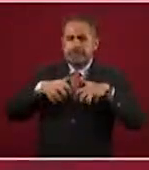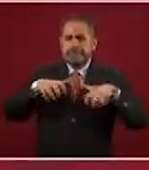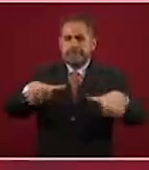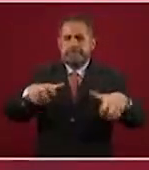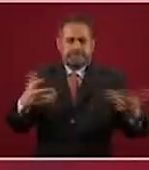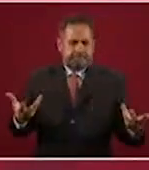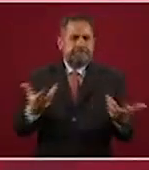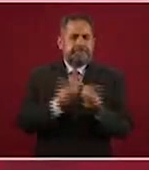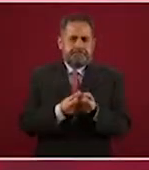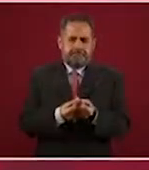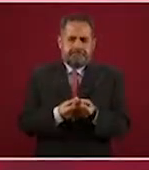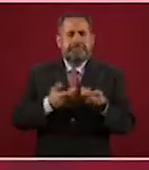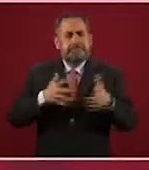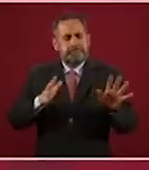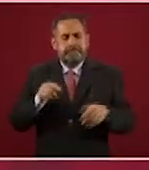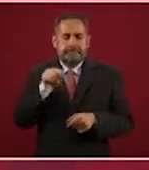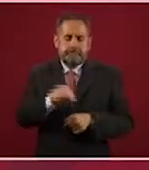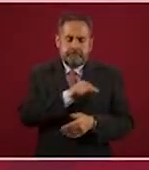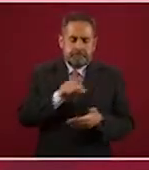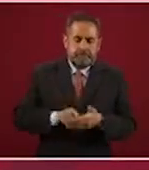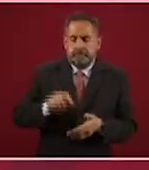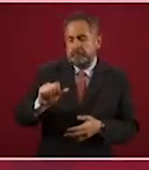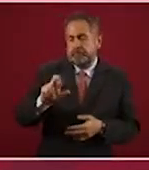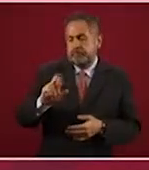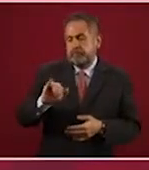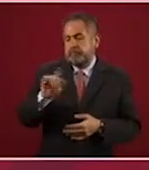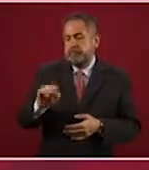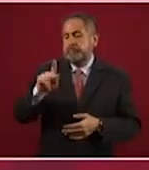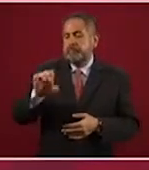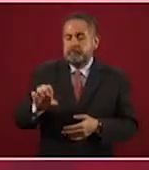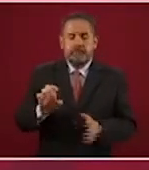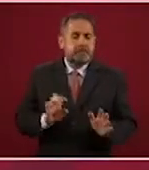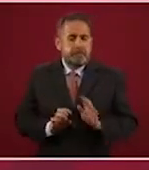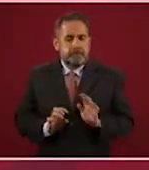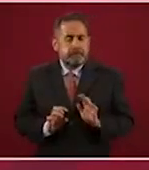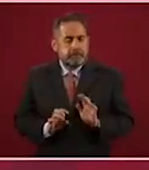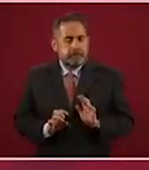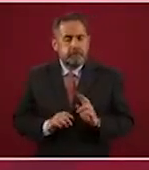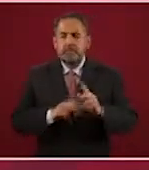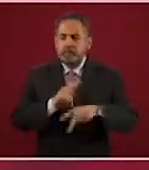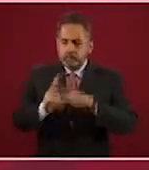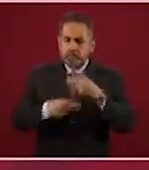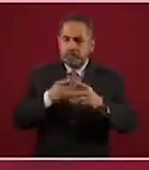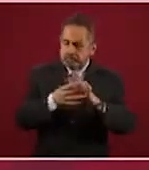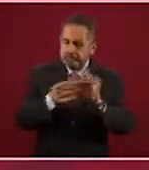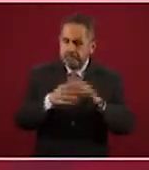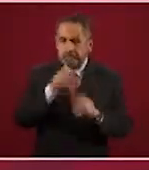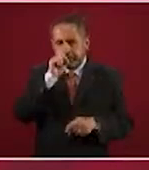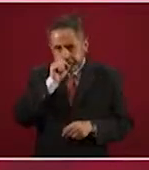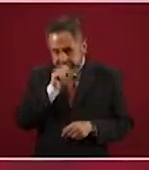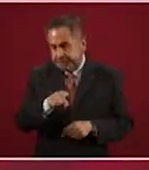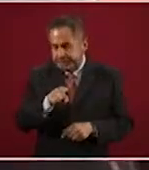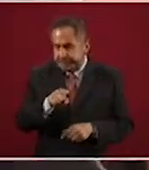asistir de Bavispe, que van a estar ahí, y vamos de nuevo a tener